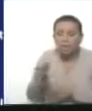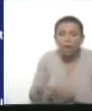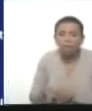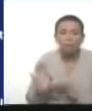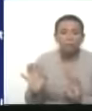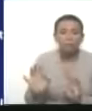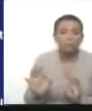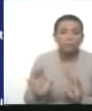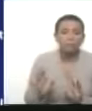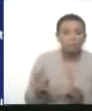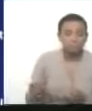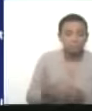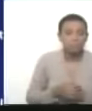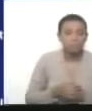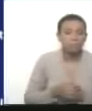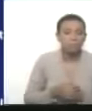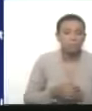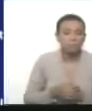seiva